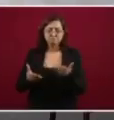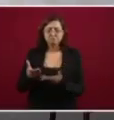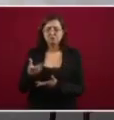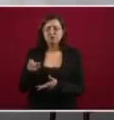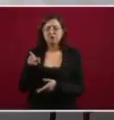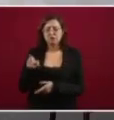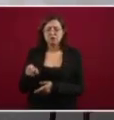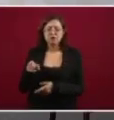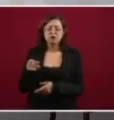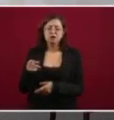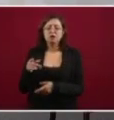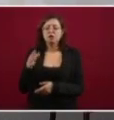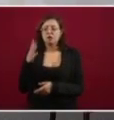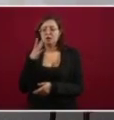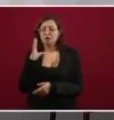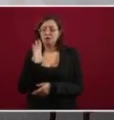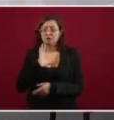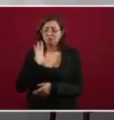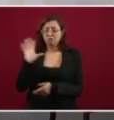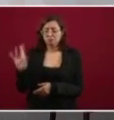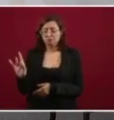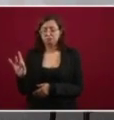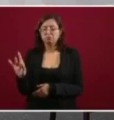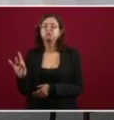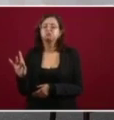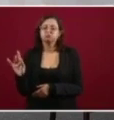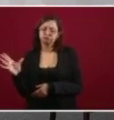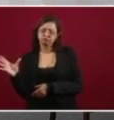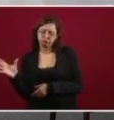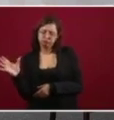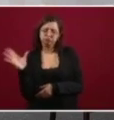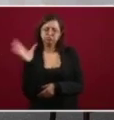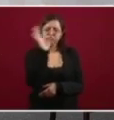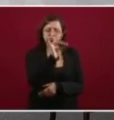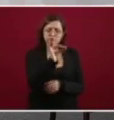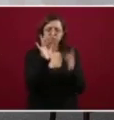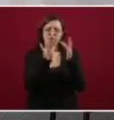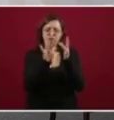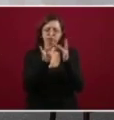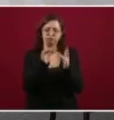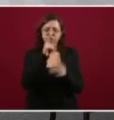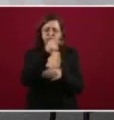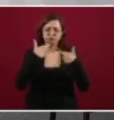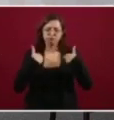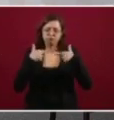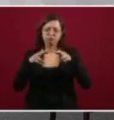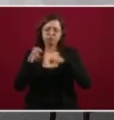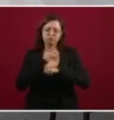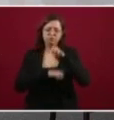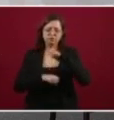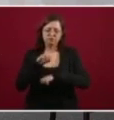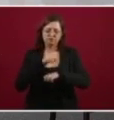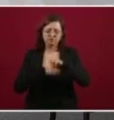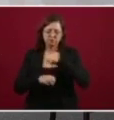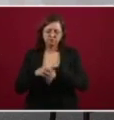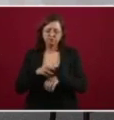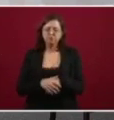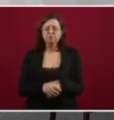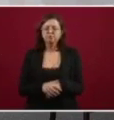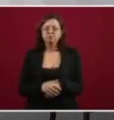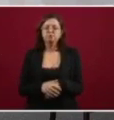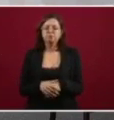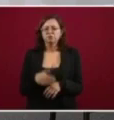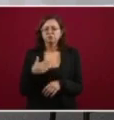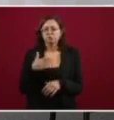me comentó que tendría comunicación con el señor embajador, y entiendo que lo